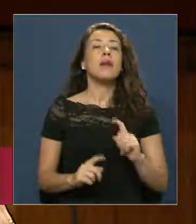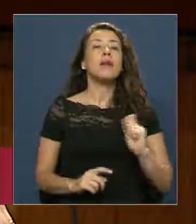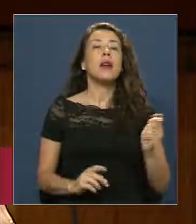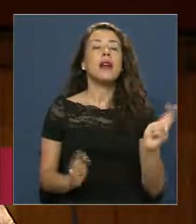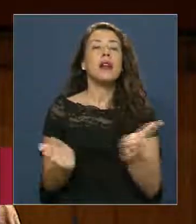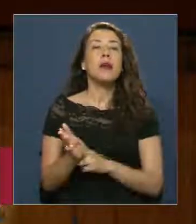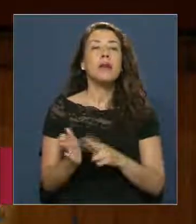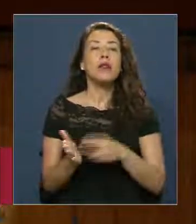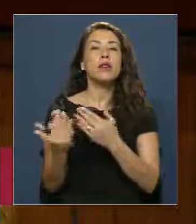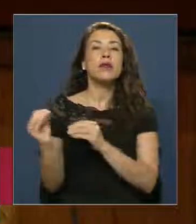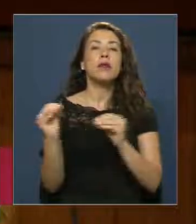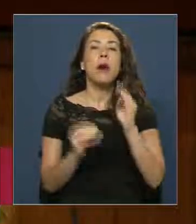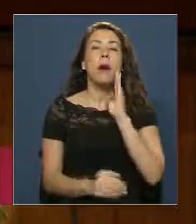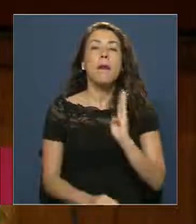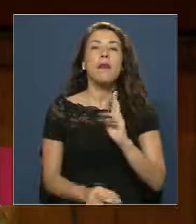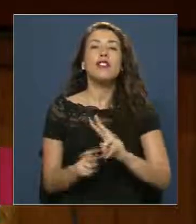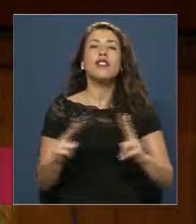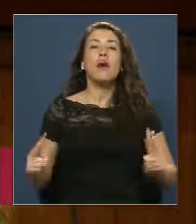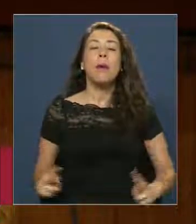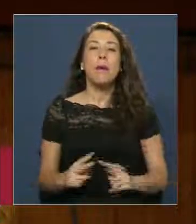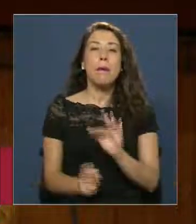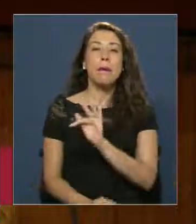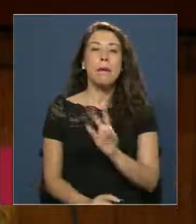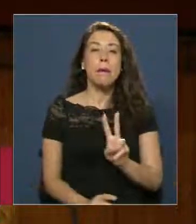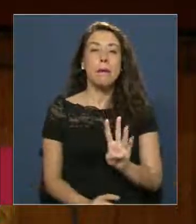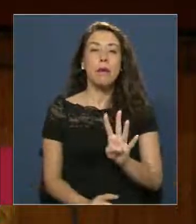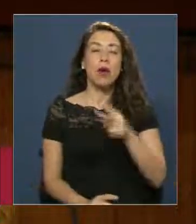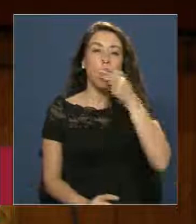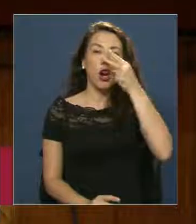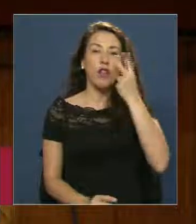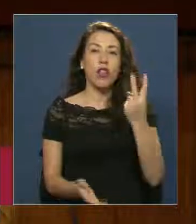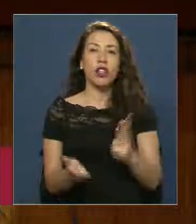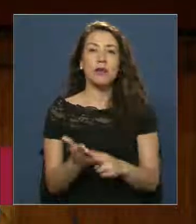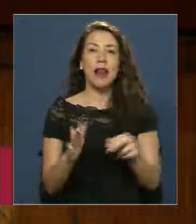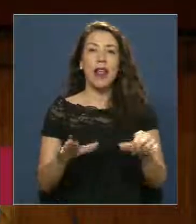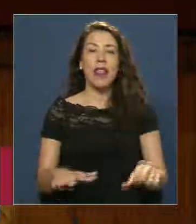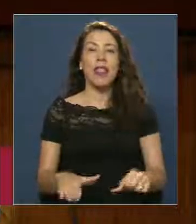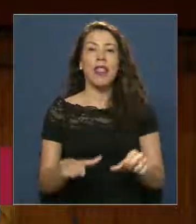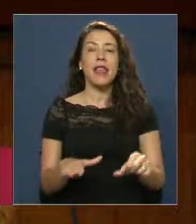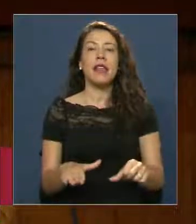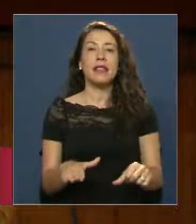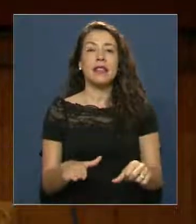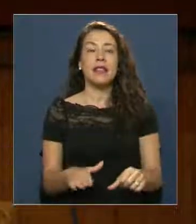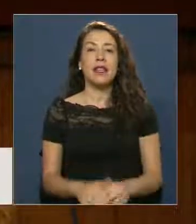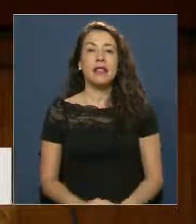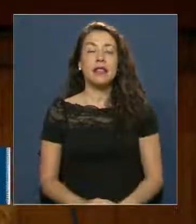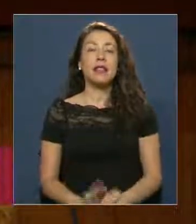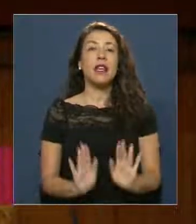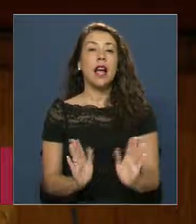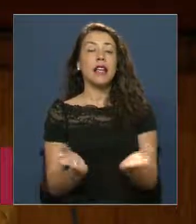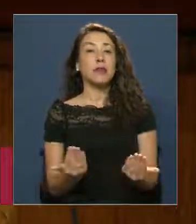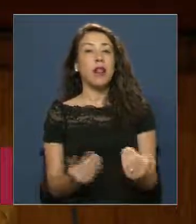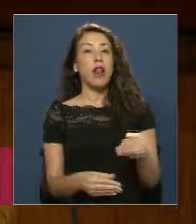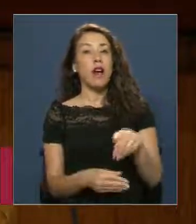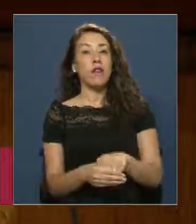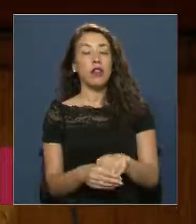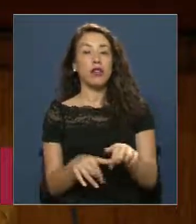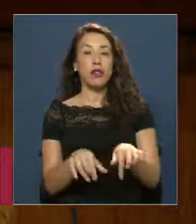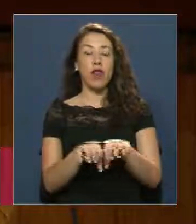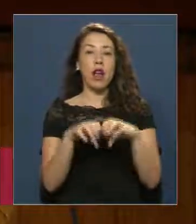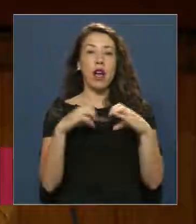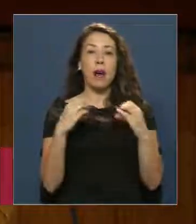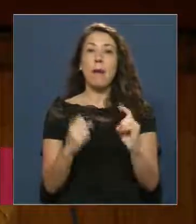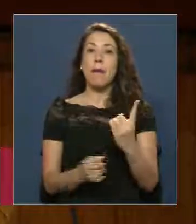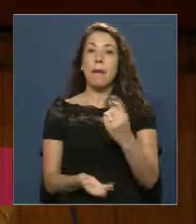de beneficios, hecha en París, Francia, el 24 de noviembre del 2016, el que se encuentra sometido a la consideración de esta Cámara